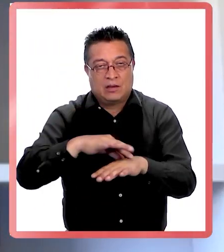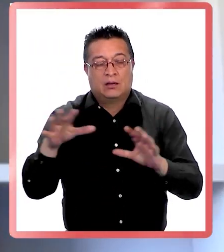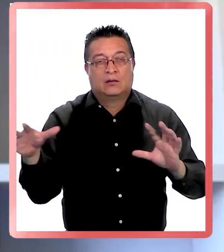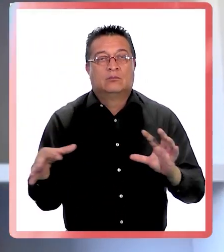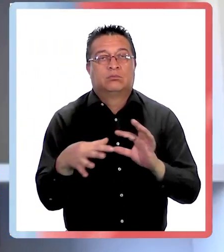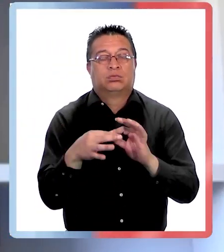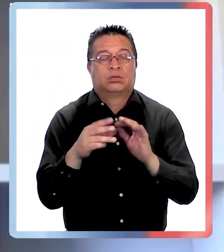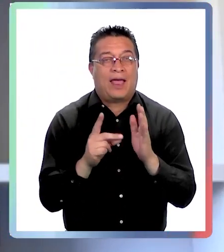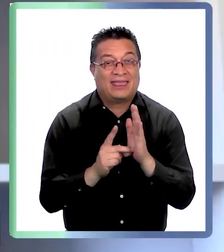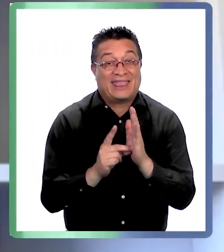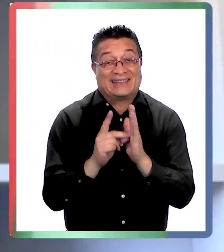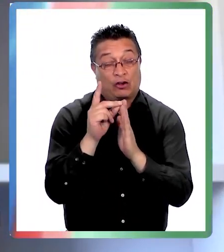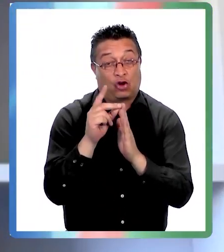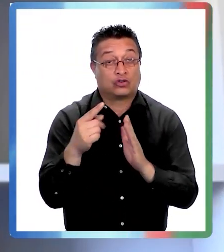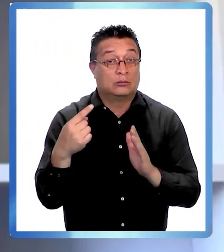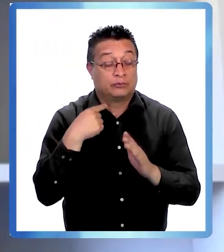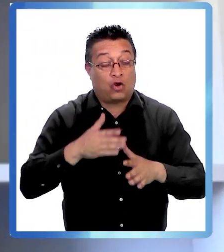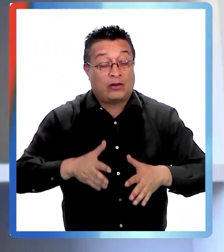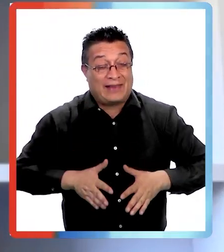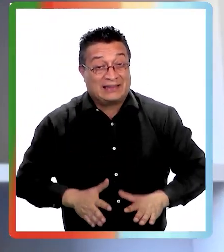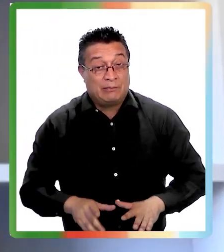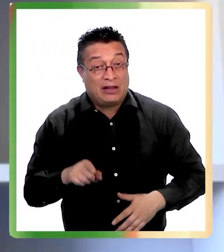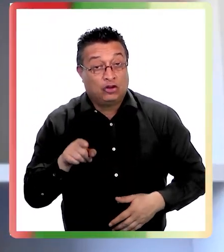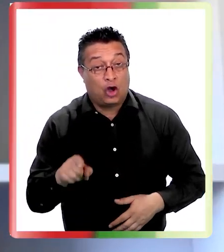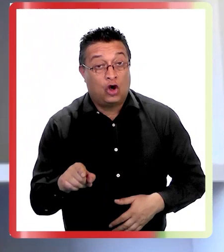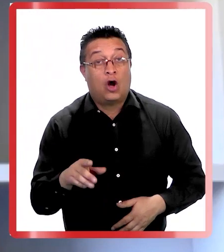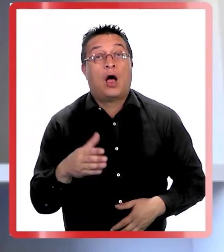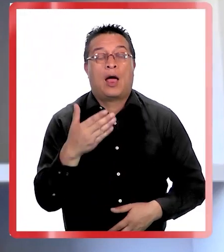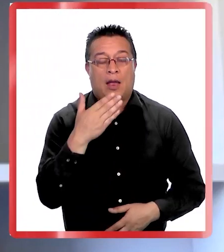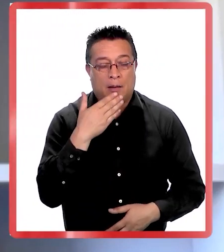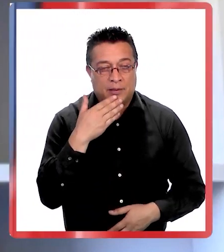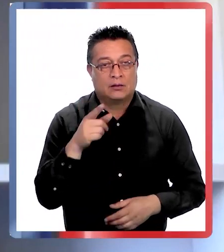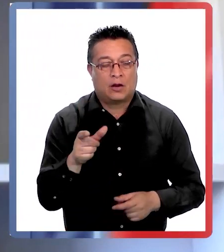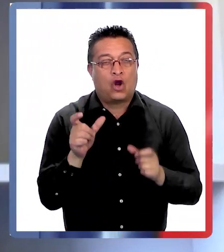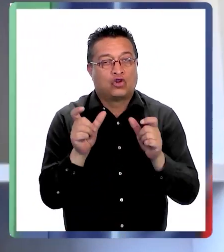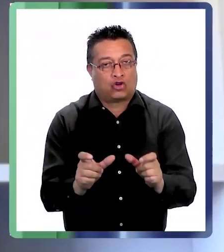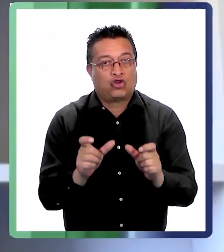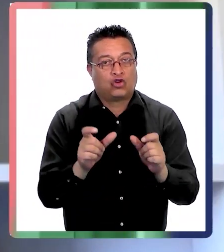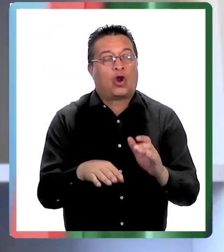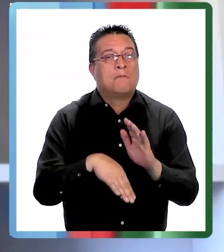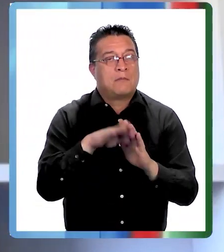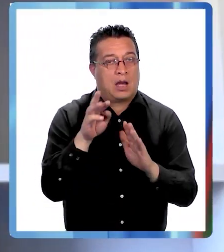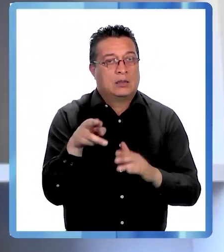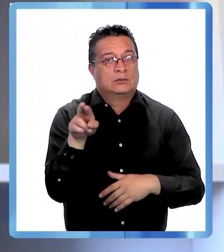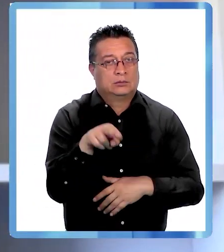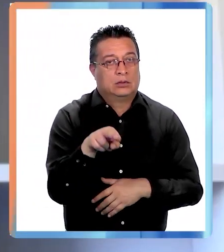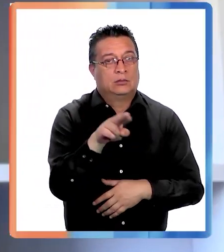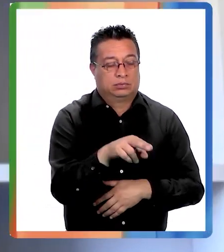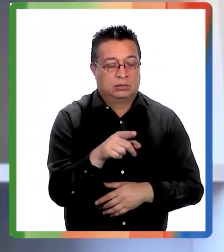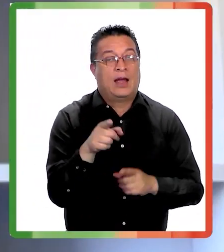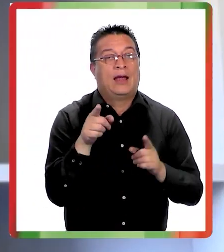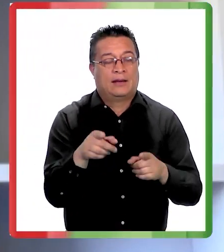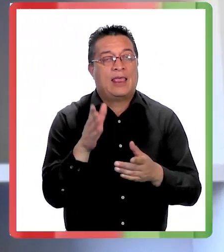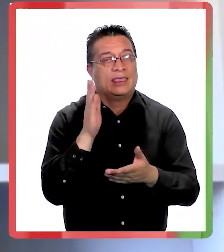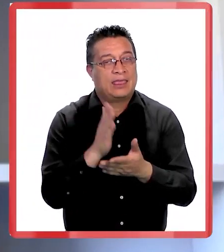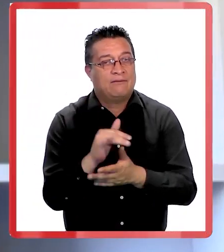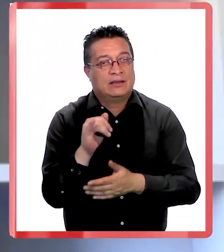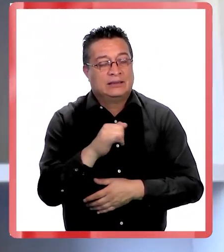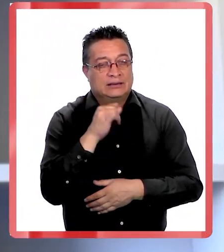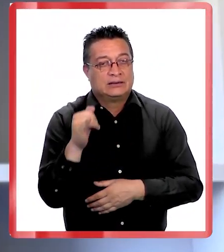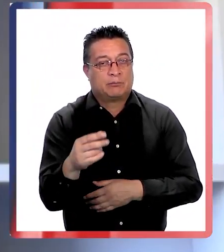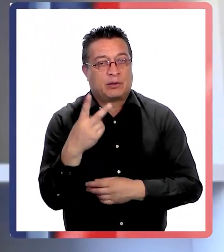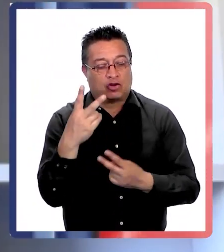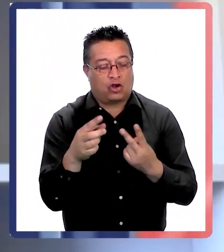como asociadas al desarrollo o del nacimiento, el control es mucho más estrecho, tienen que tener